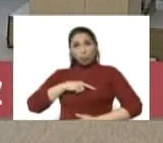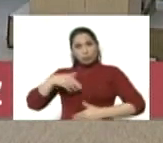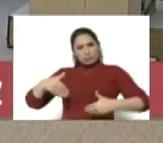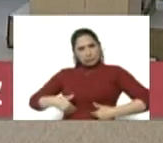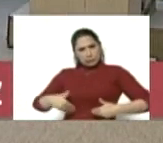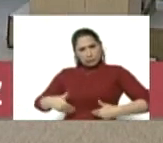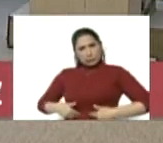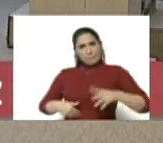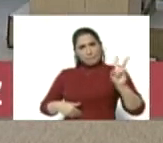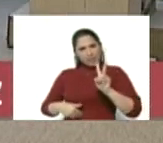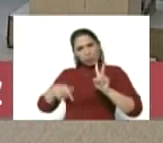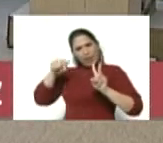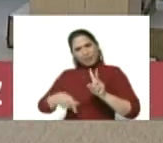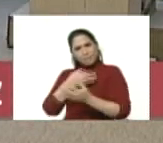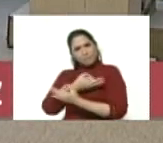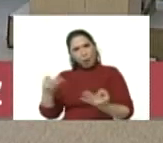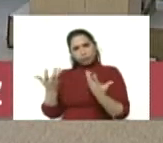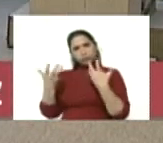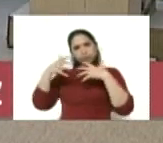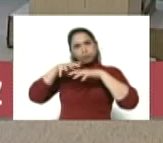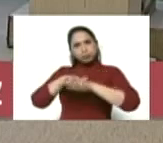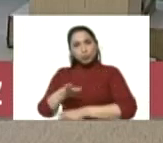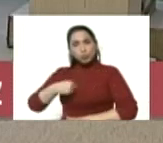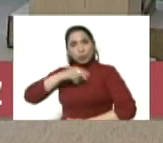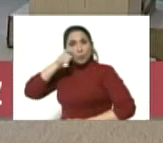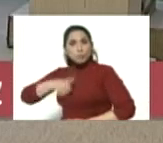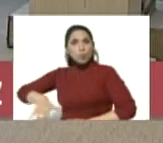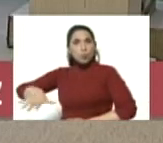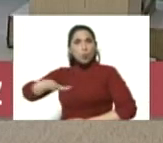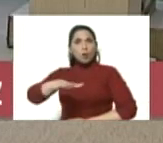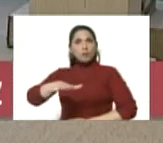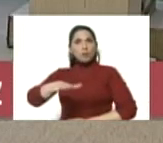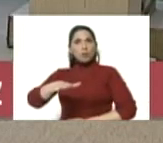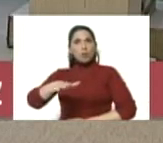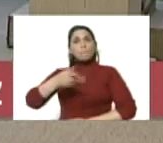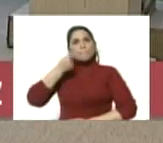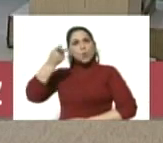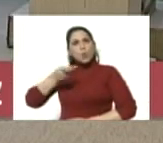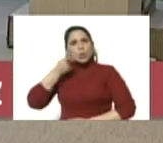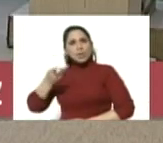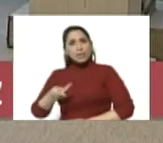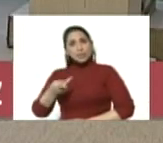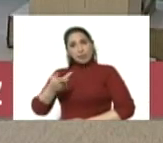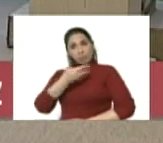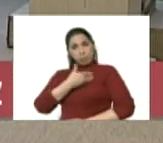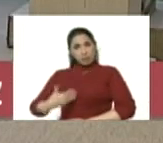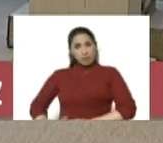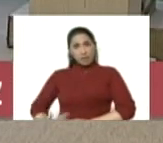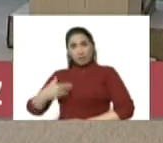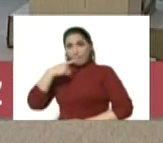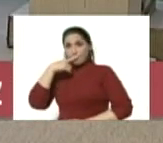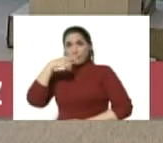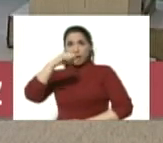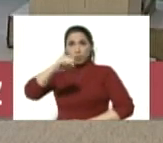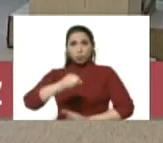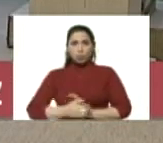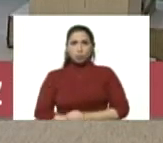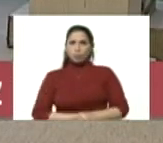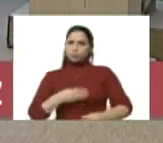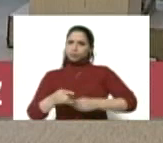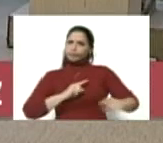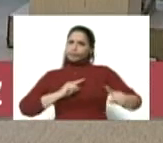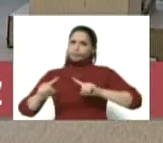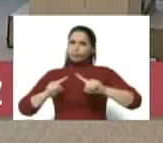esfuerzo, en perfecta articulación de nuestra población con las políticas que el presidente Nicolás Maduro ha